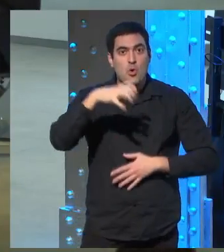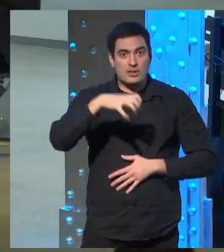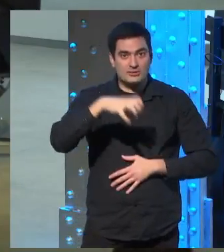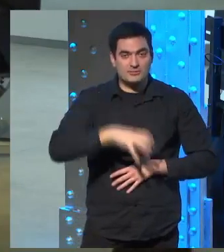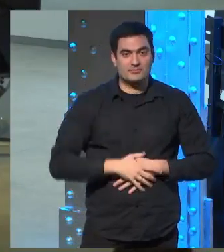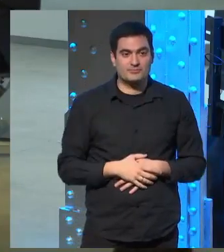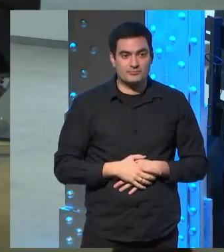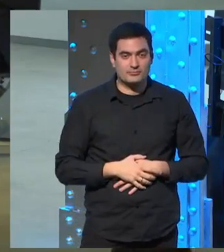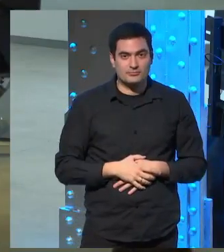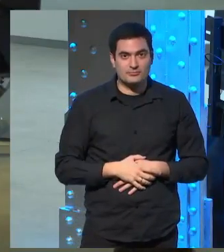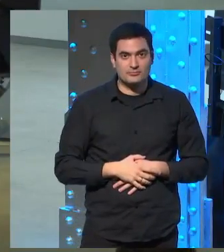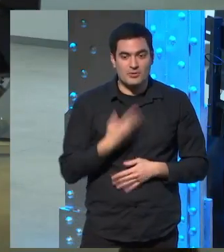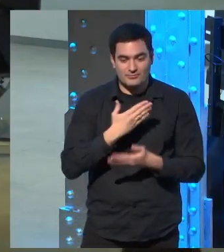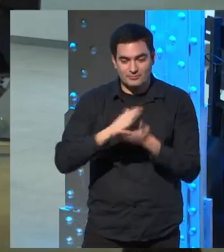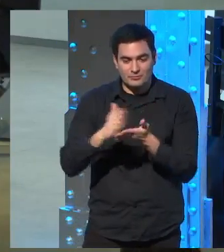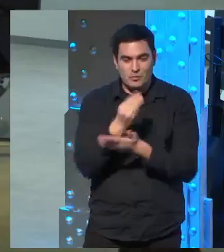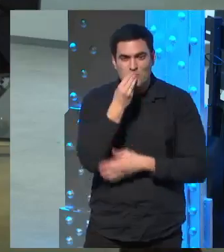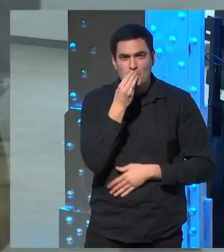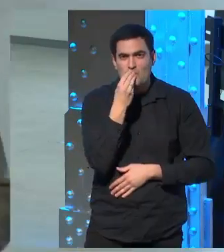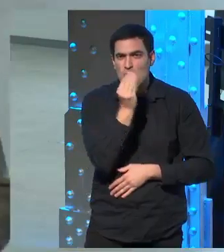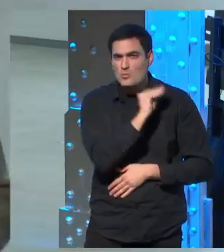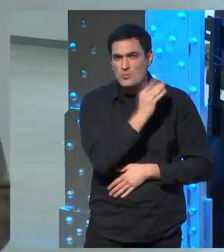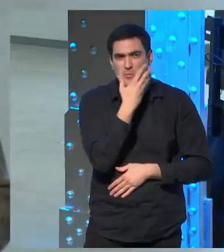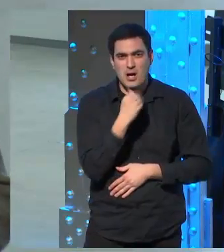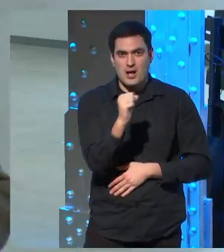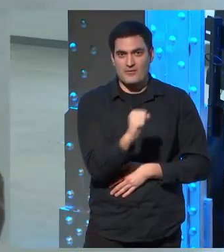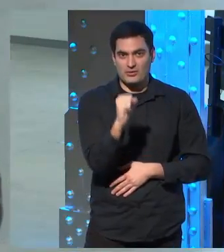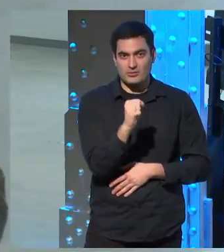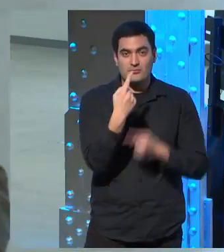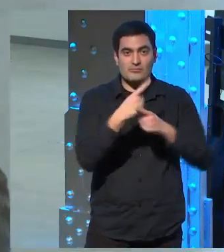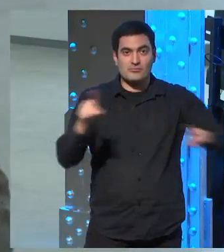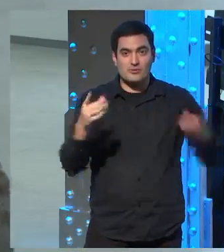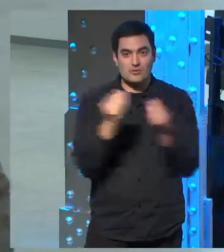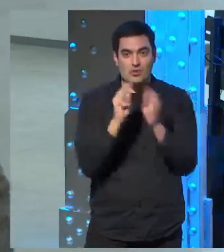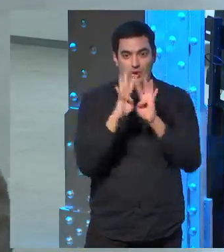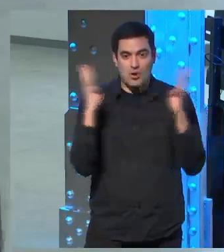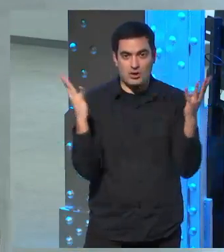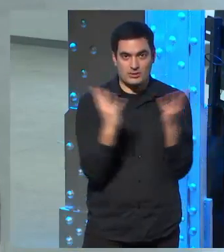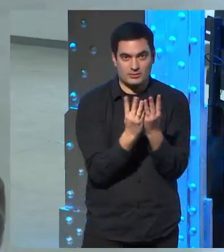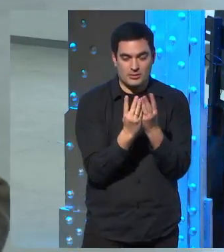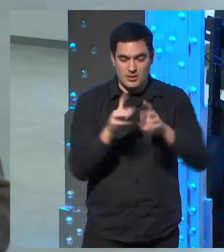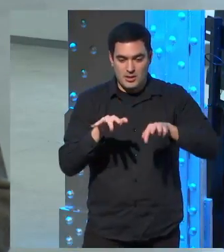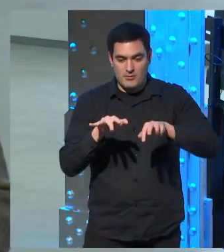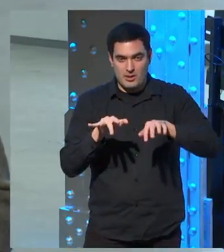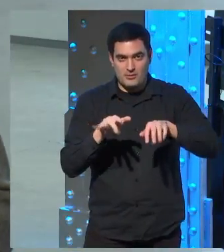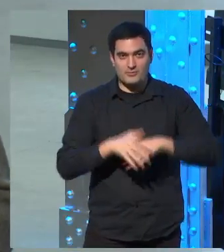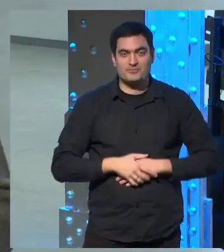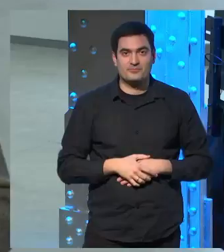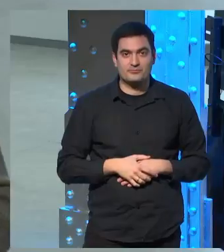dos obras maravillosas de Béla Bartók, ¿no? El concierto para orquesta y el concierto de piano número